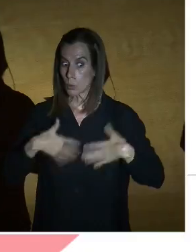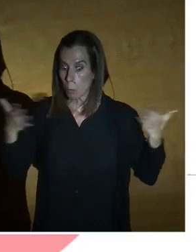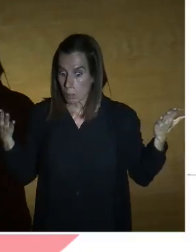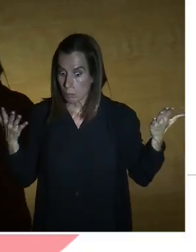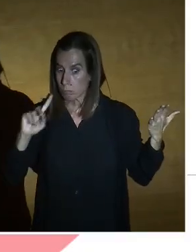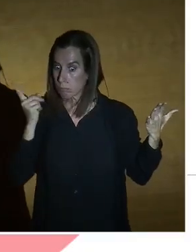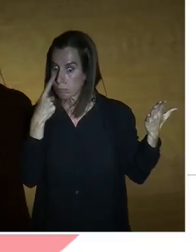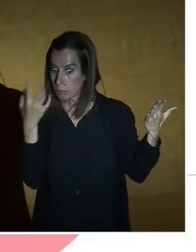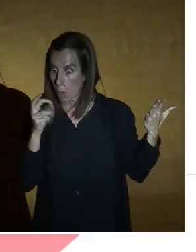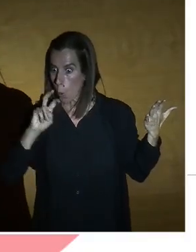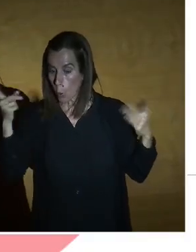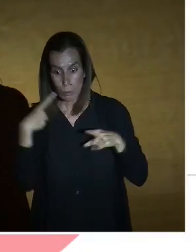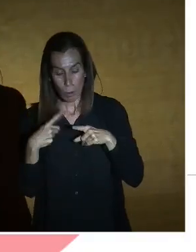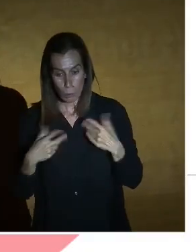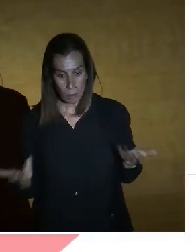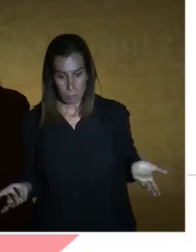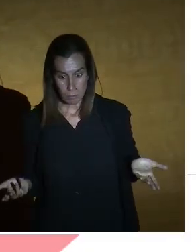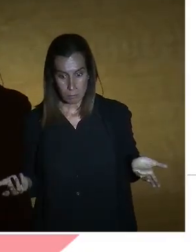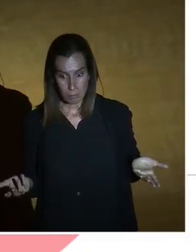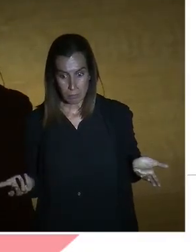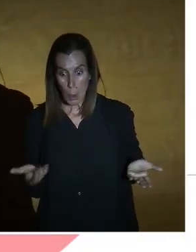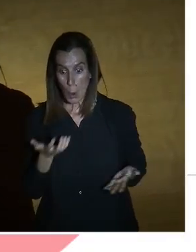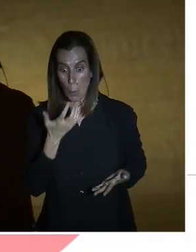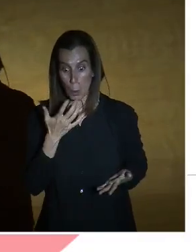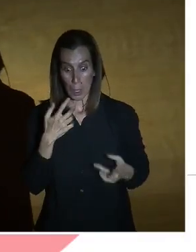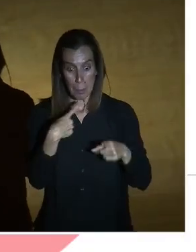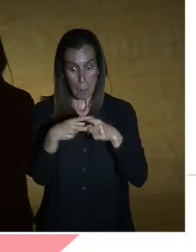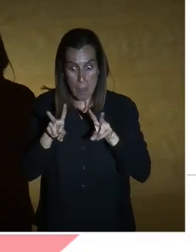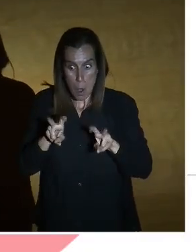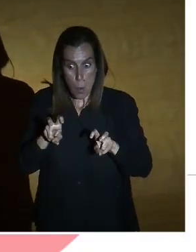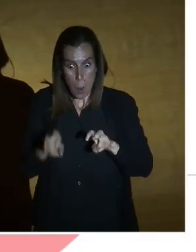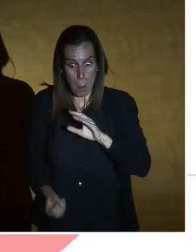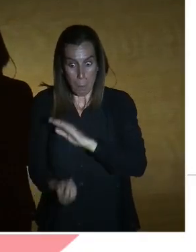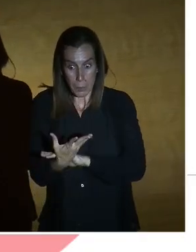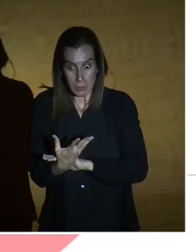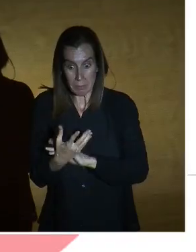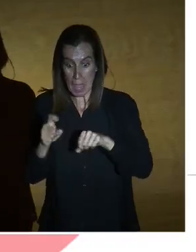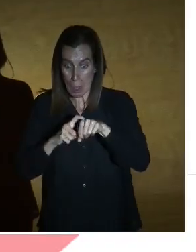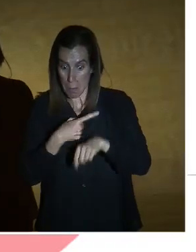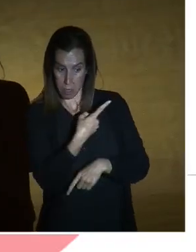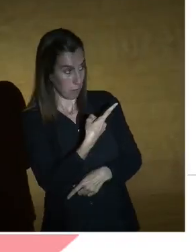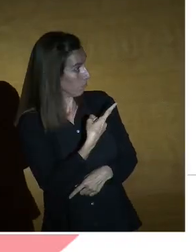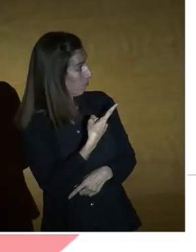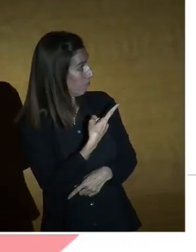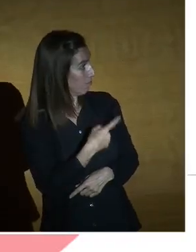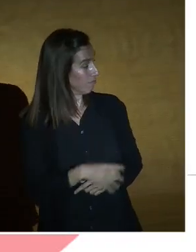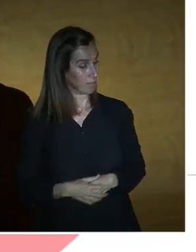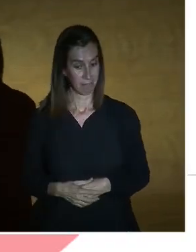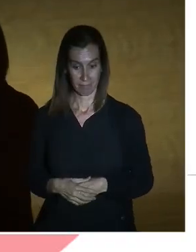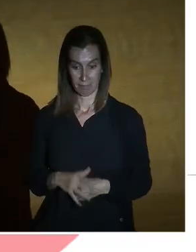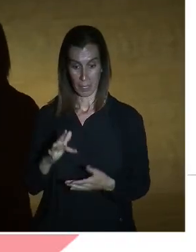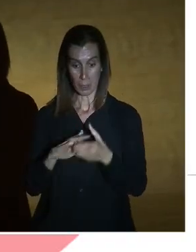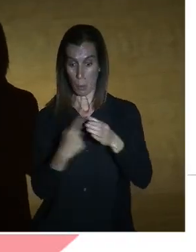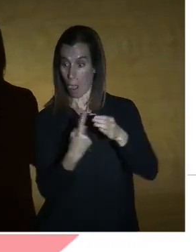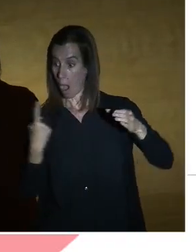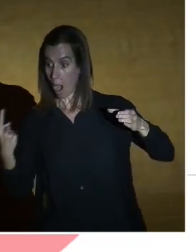hemos encontrado otra cosa, como por ejemplo especies que no esperábamos. Hemos encontrado esta especie, es una especie que fue